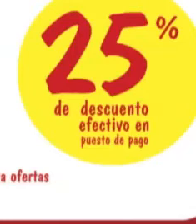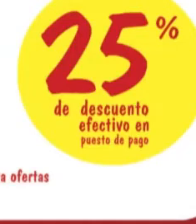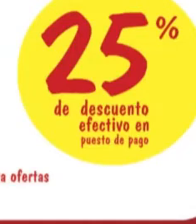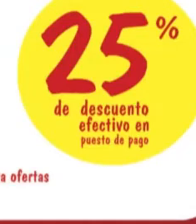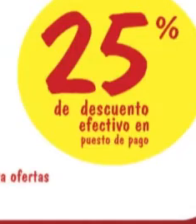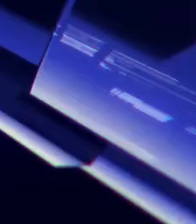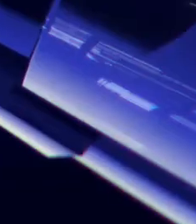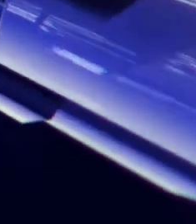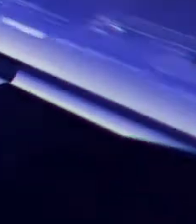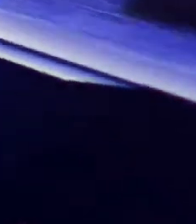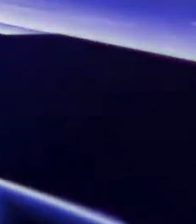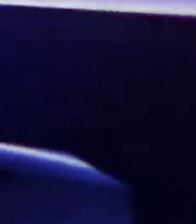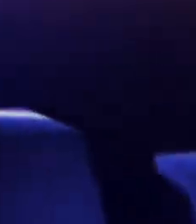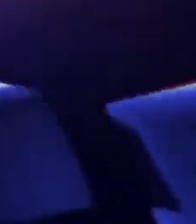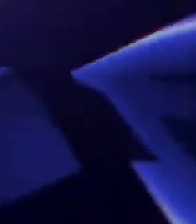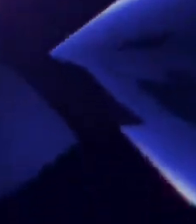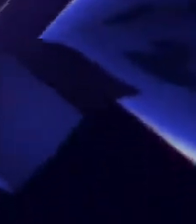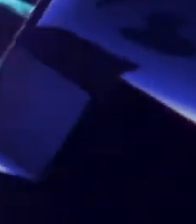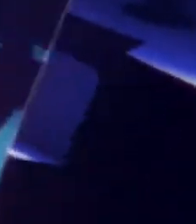condiciones y restricciones.